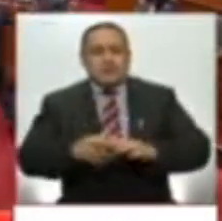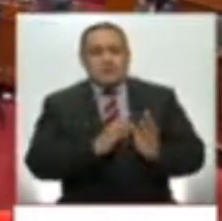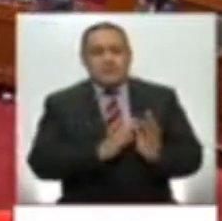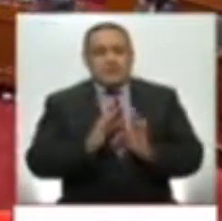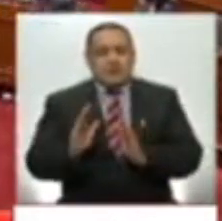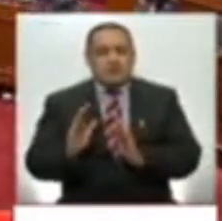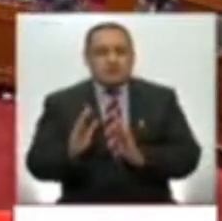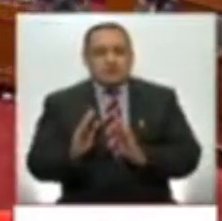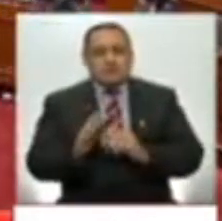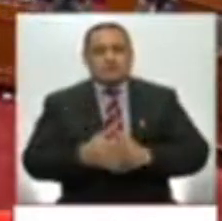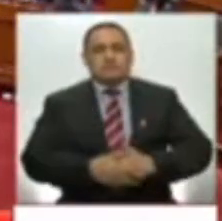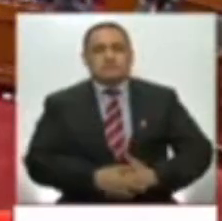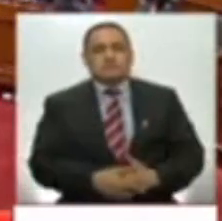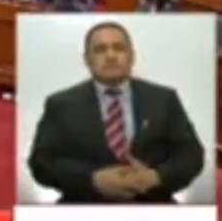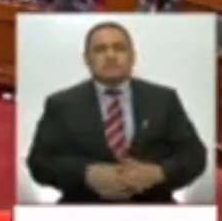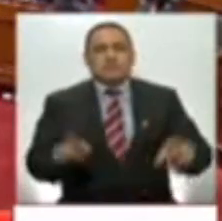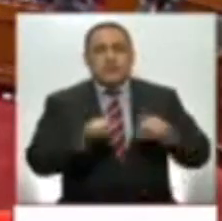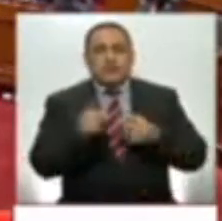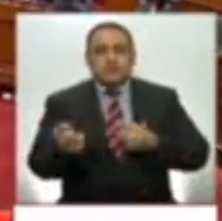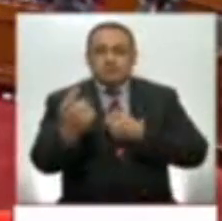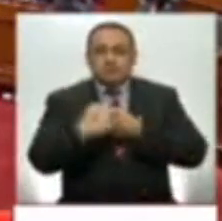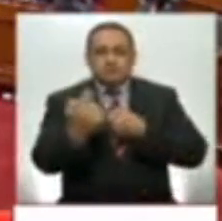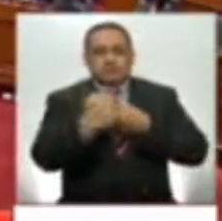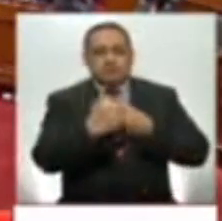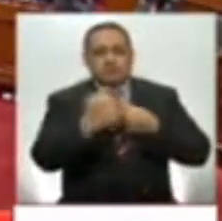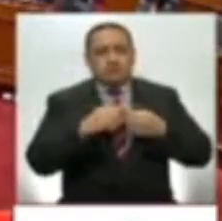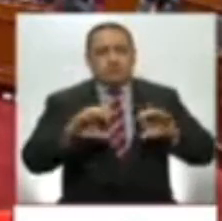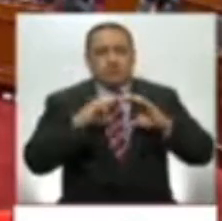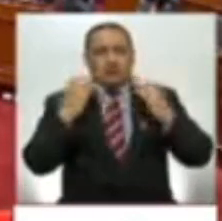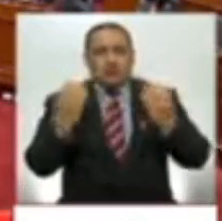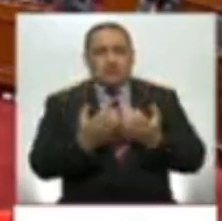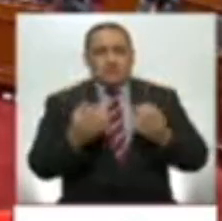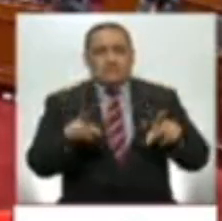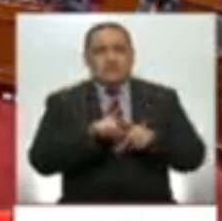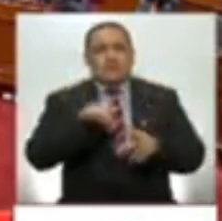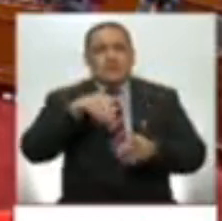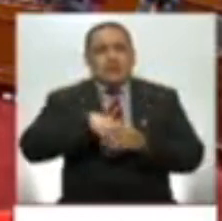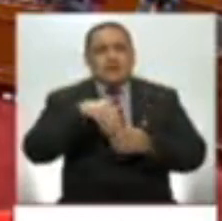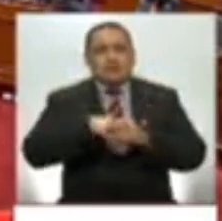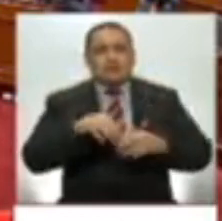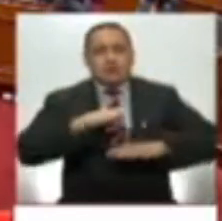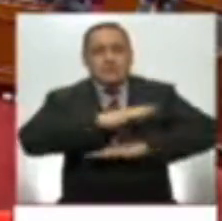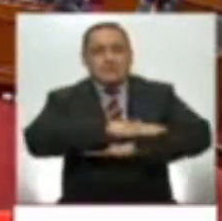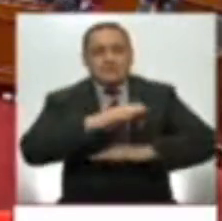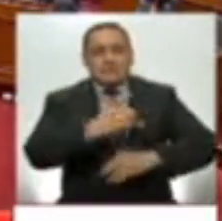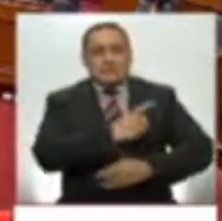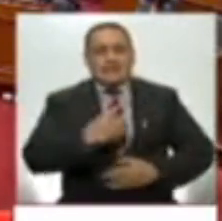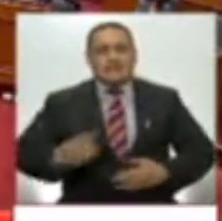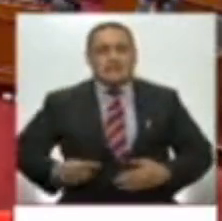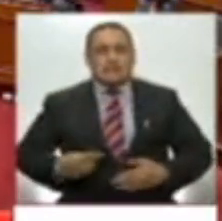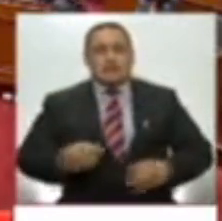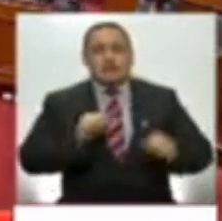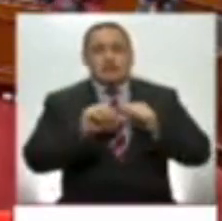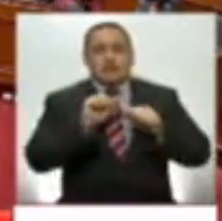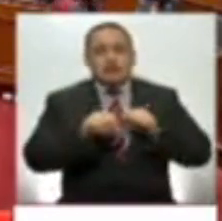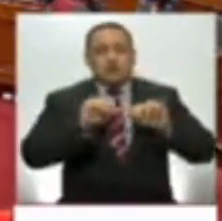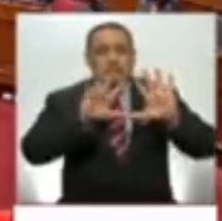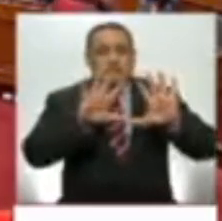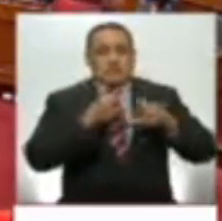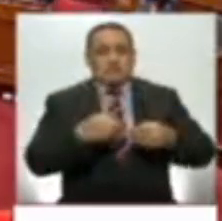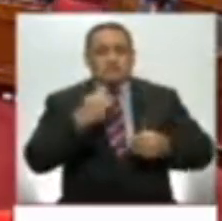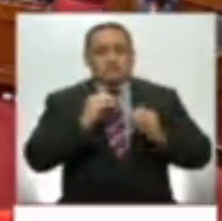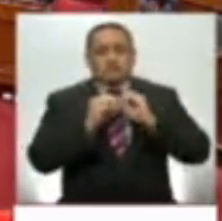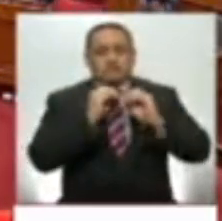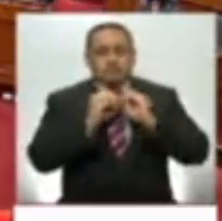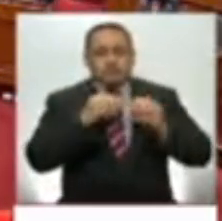Preparatoria, la incorporación formal de los congresistas electos y la elección de la mesa directiva. Artículo 10. Instalación